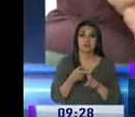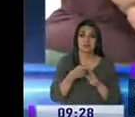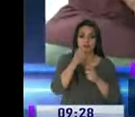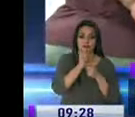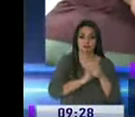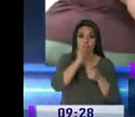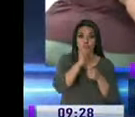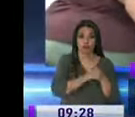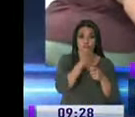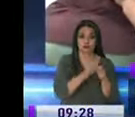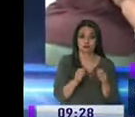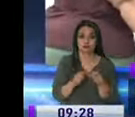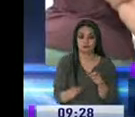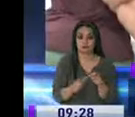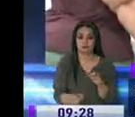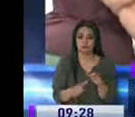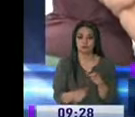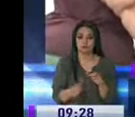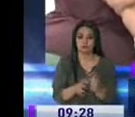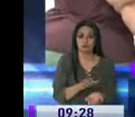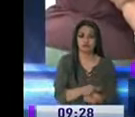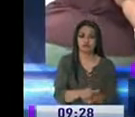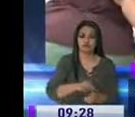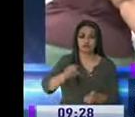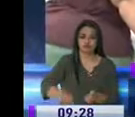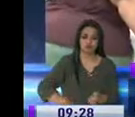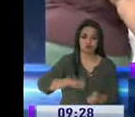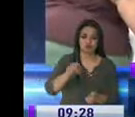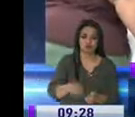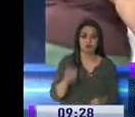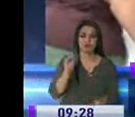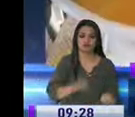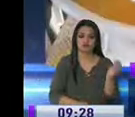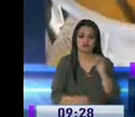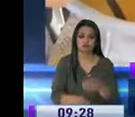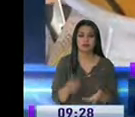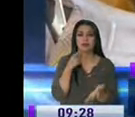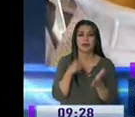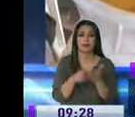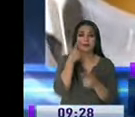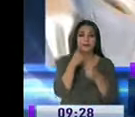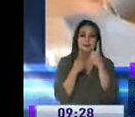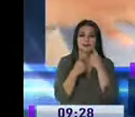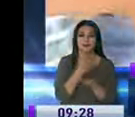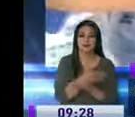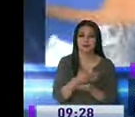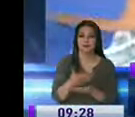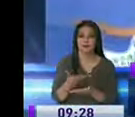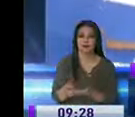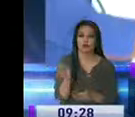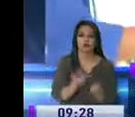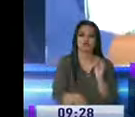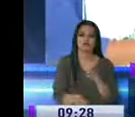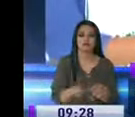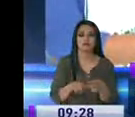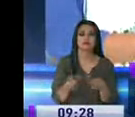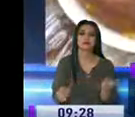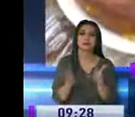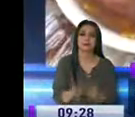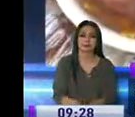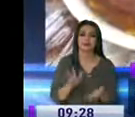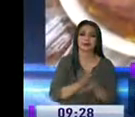choclo, lo tajadeamos, lo molemos y luego comenzamos con los ingredientes. Ya, con los ingredientes le ponemos, como le digo, la